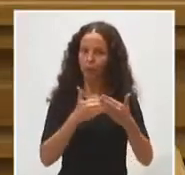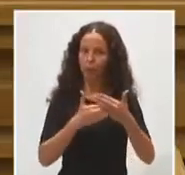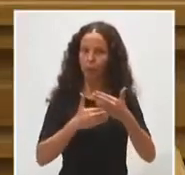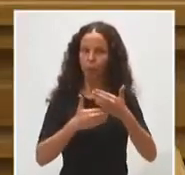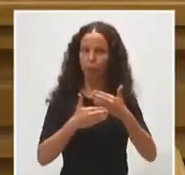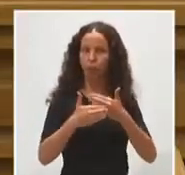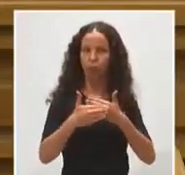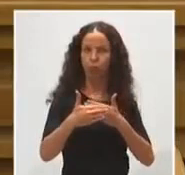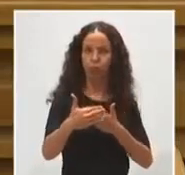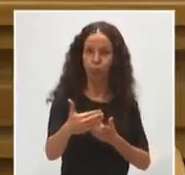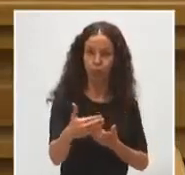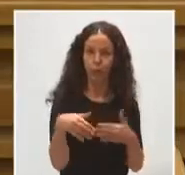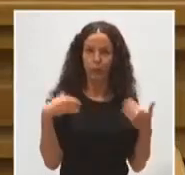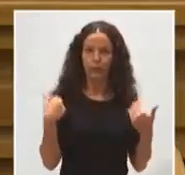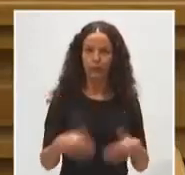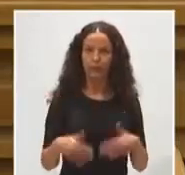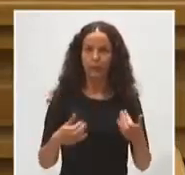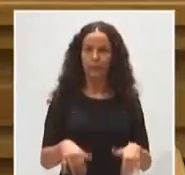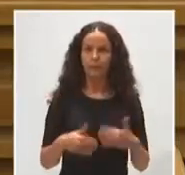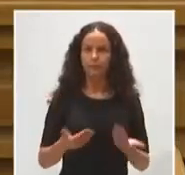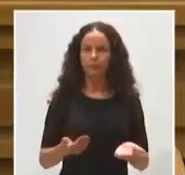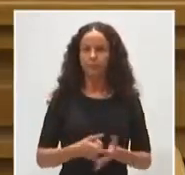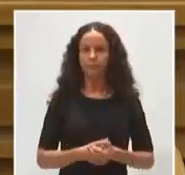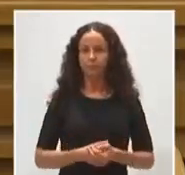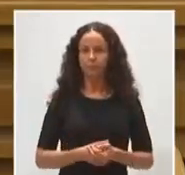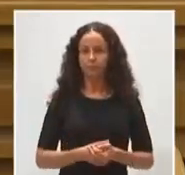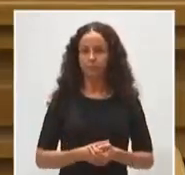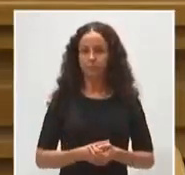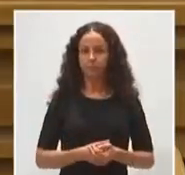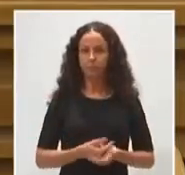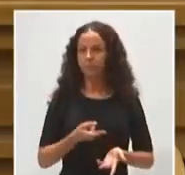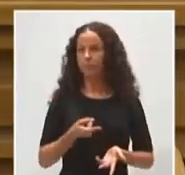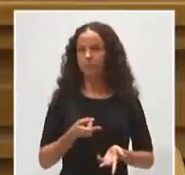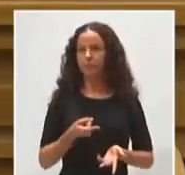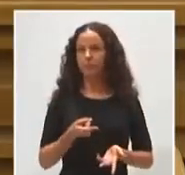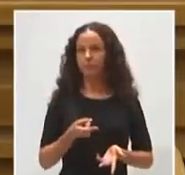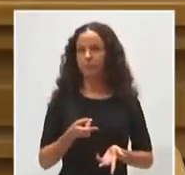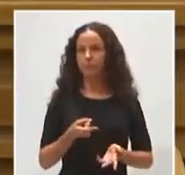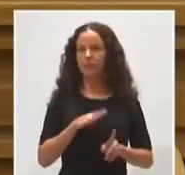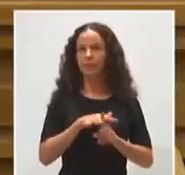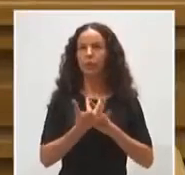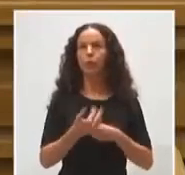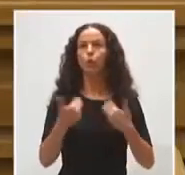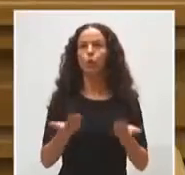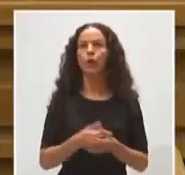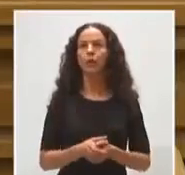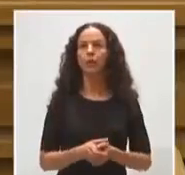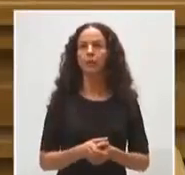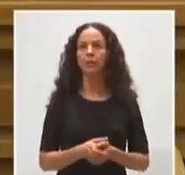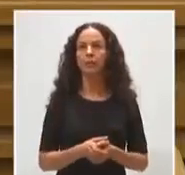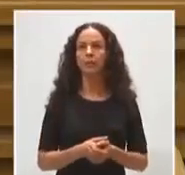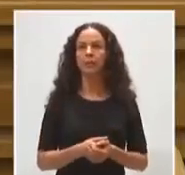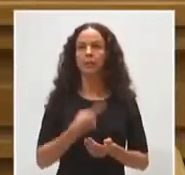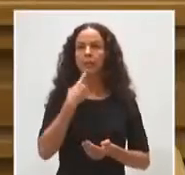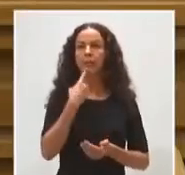le llaman plan horizonte plantillas horizonte que planteaban ni más ni menos que dejar el